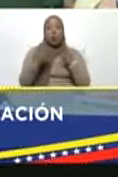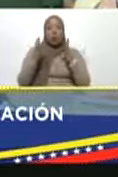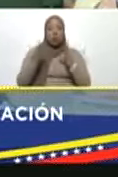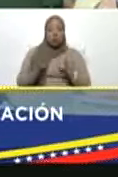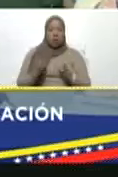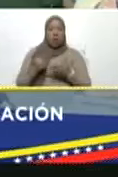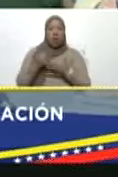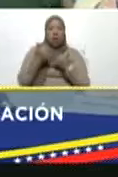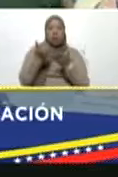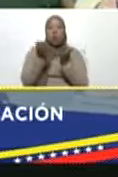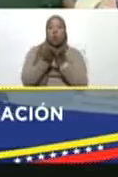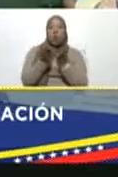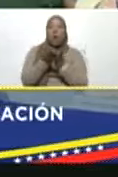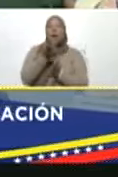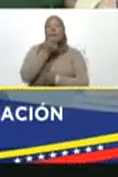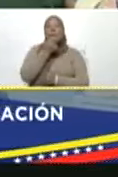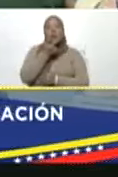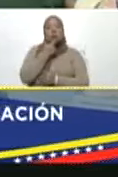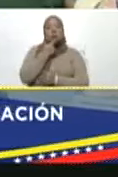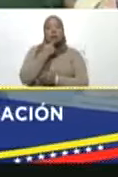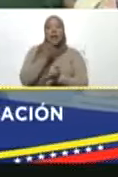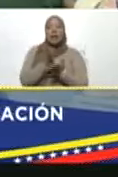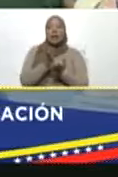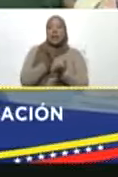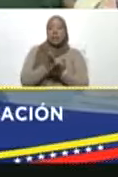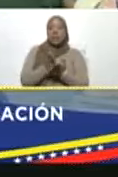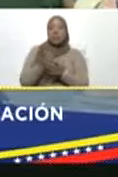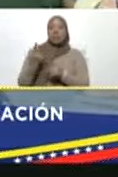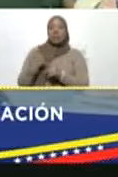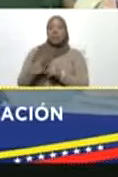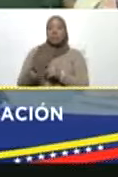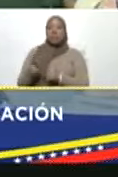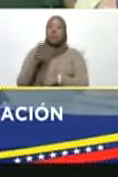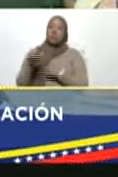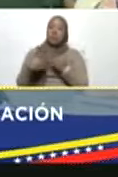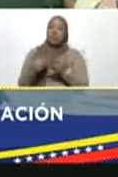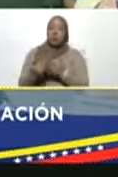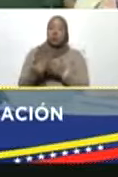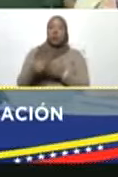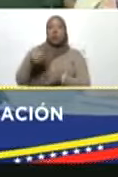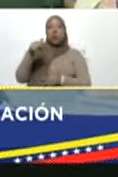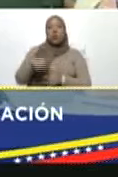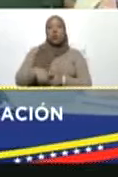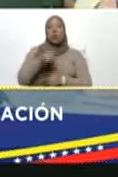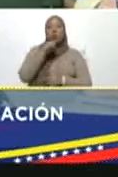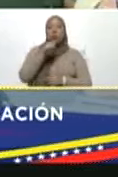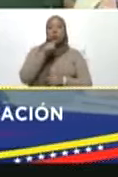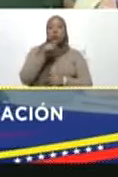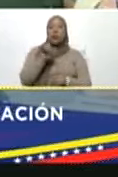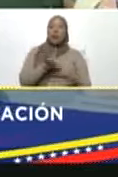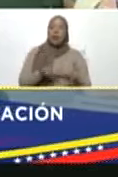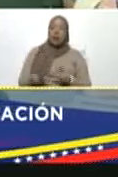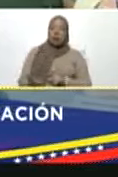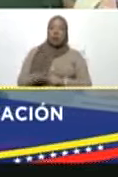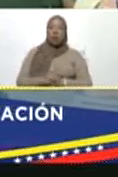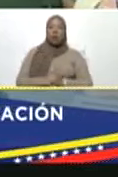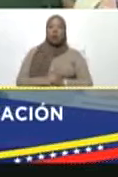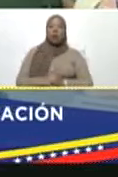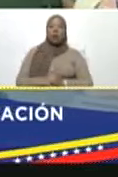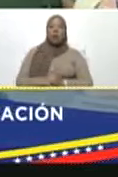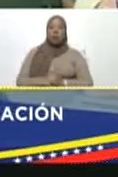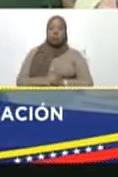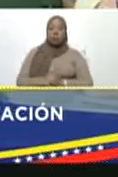beneficiados con esta hermosa obra que usted entrega hoy de paquete a mis